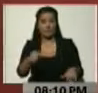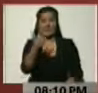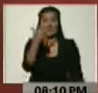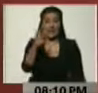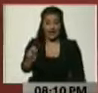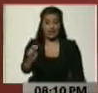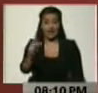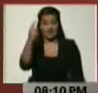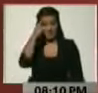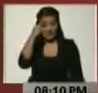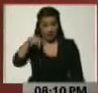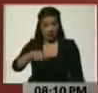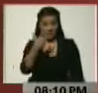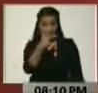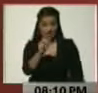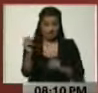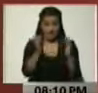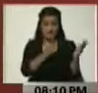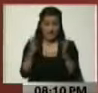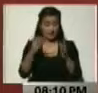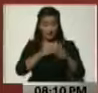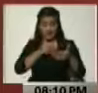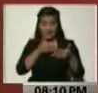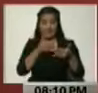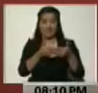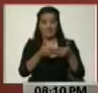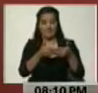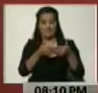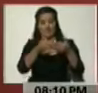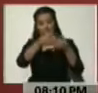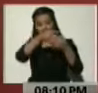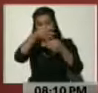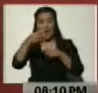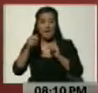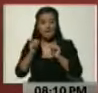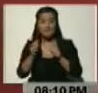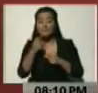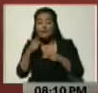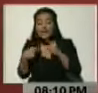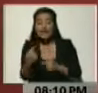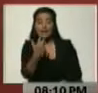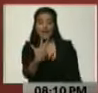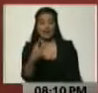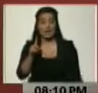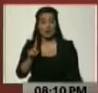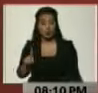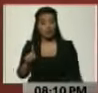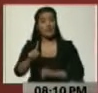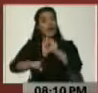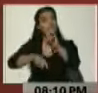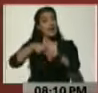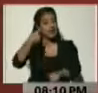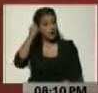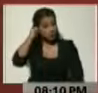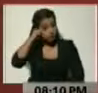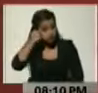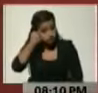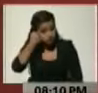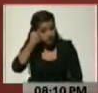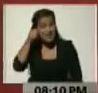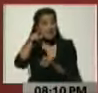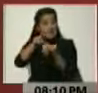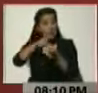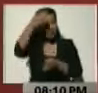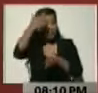marzo, entramos a 31, por cierto, mañana se vence el plazo de declararse un impuesto